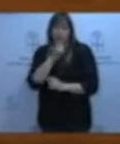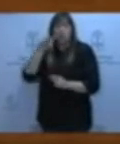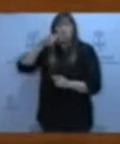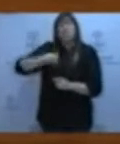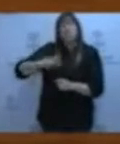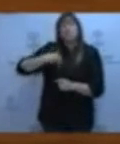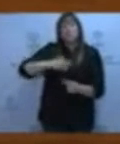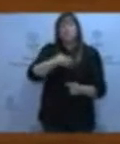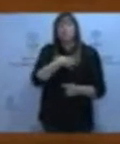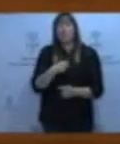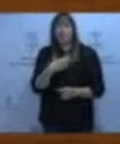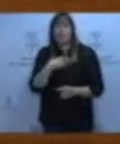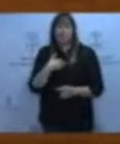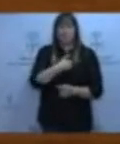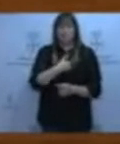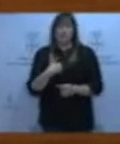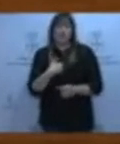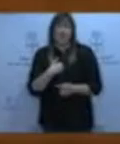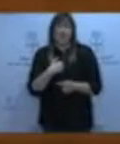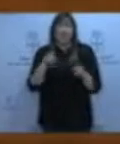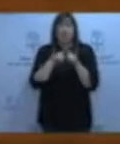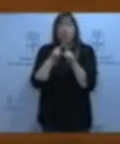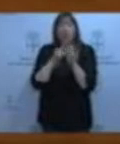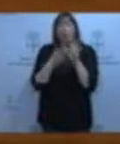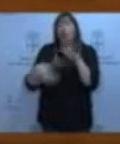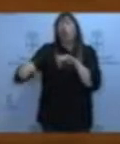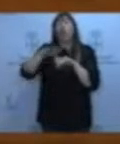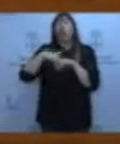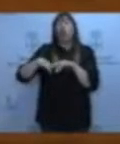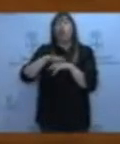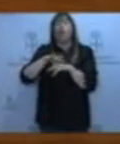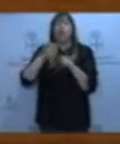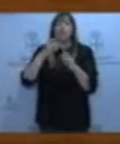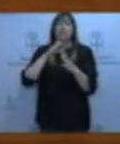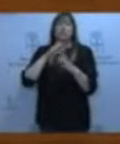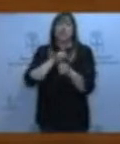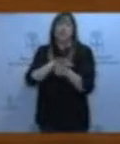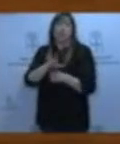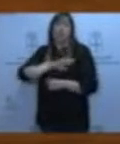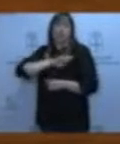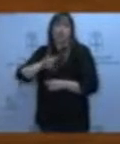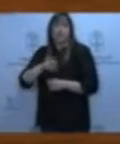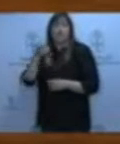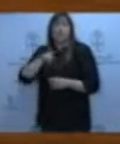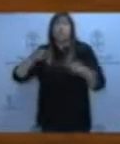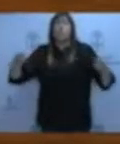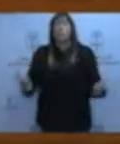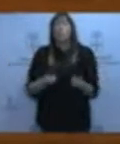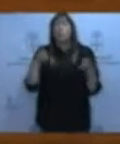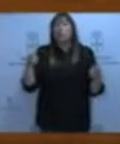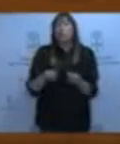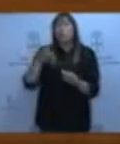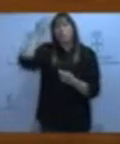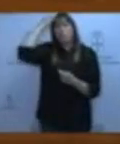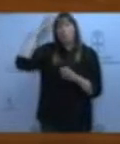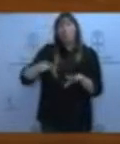desempeñó precisamente, aprovechando la sacralidad con la que ya contaba, en la voluntad propagandística de la monarquía